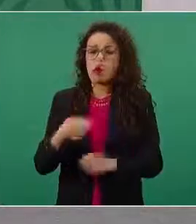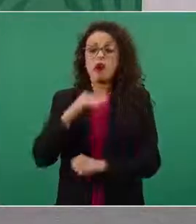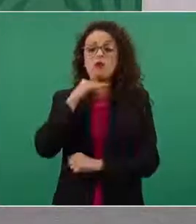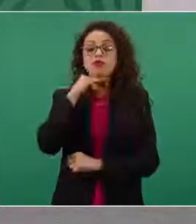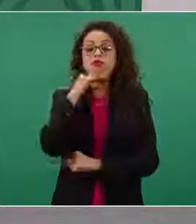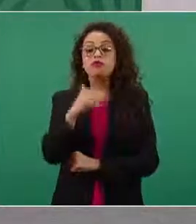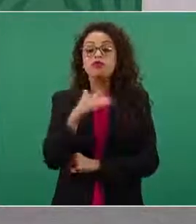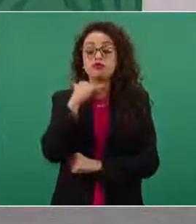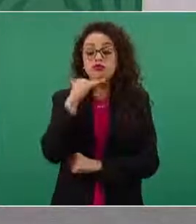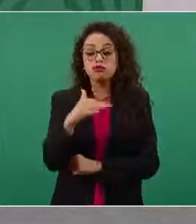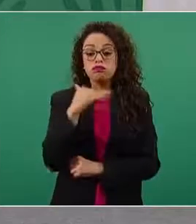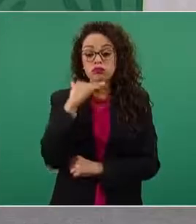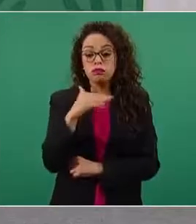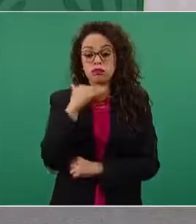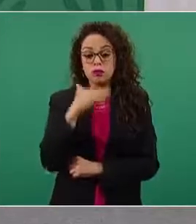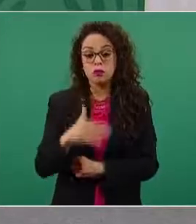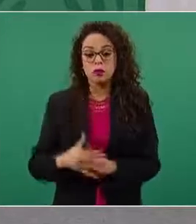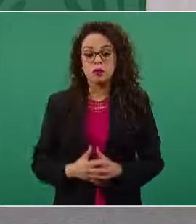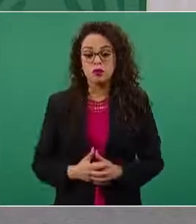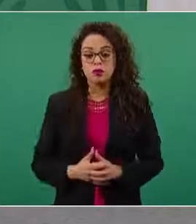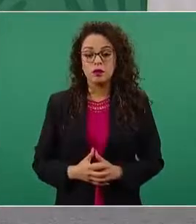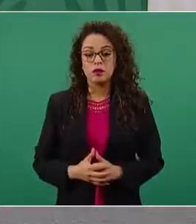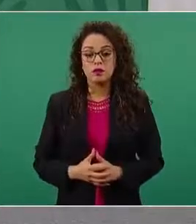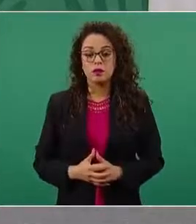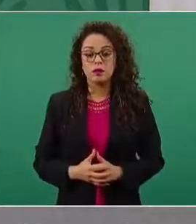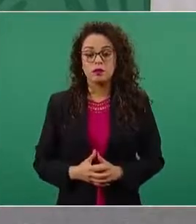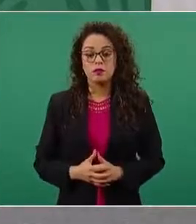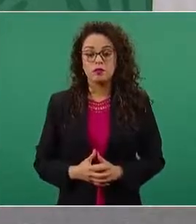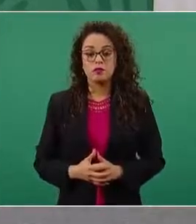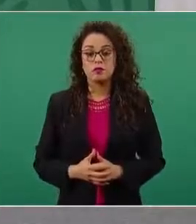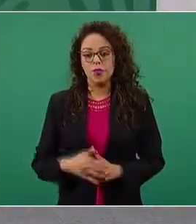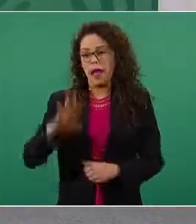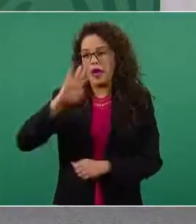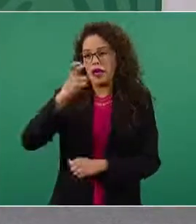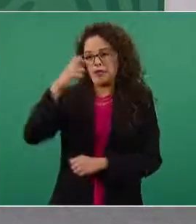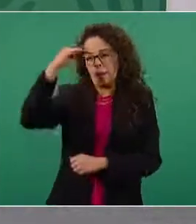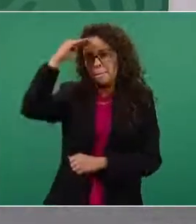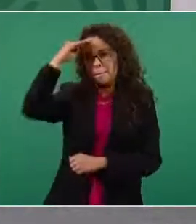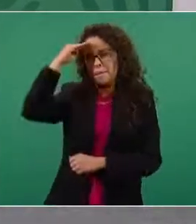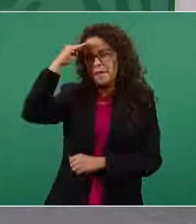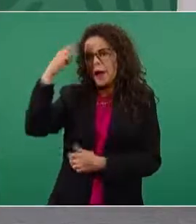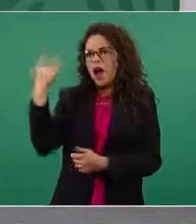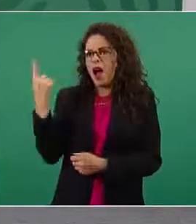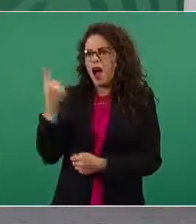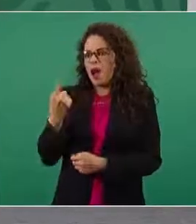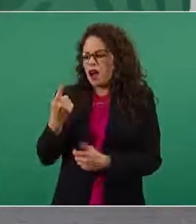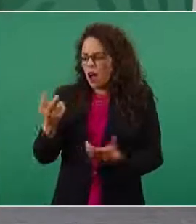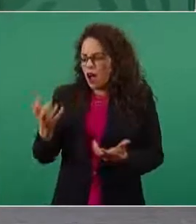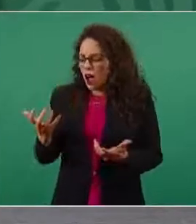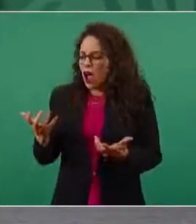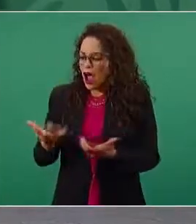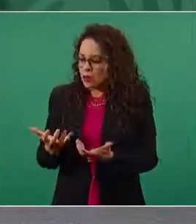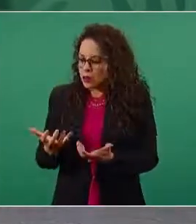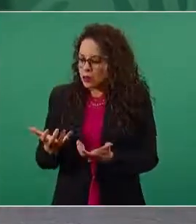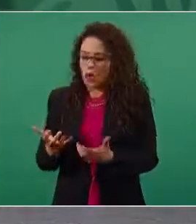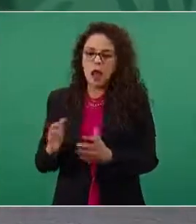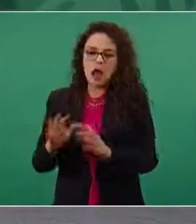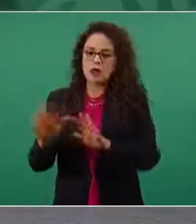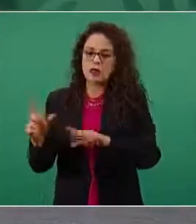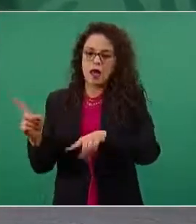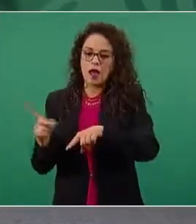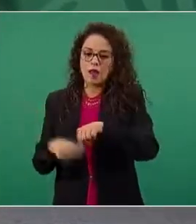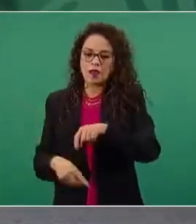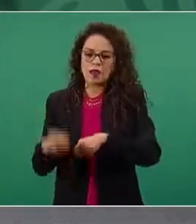Entonces, ¿qué es lo que se busca? Bueno, ya que no haya simulación,